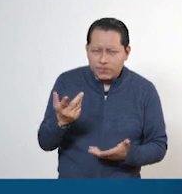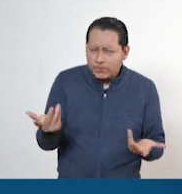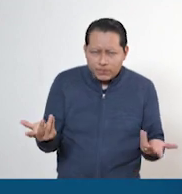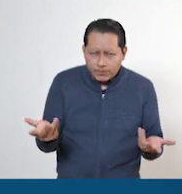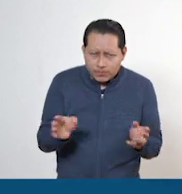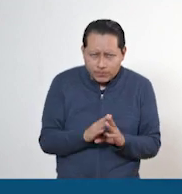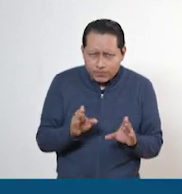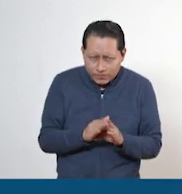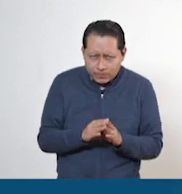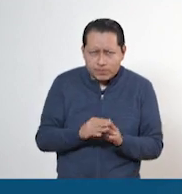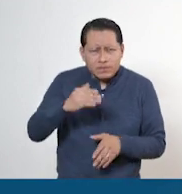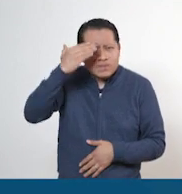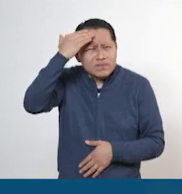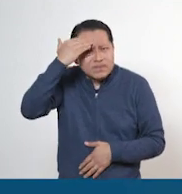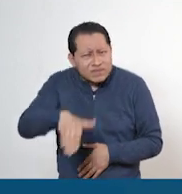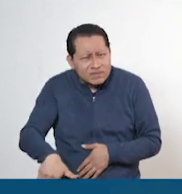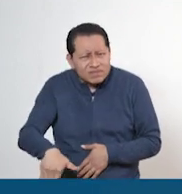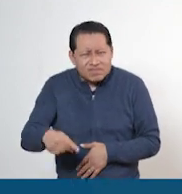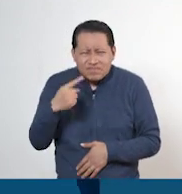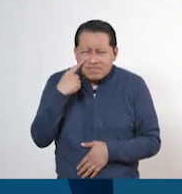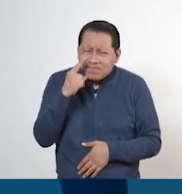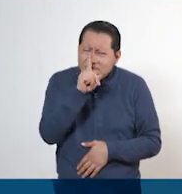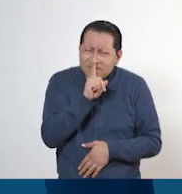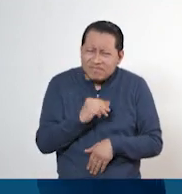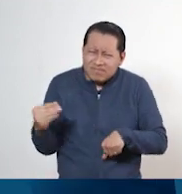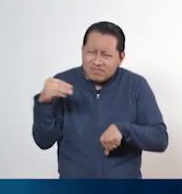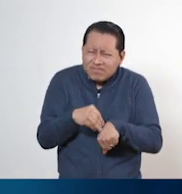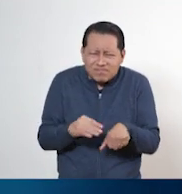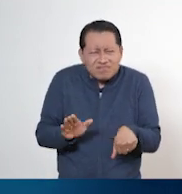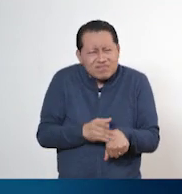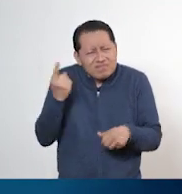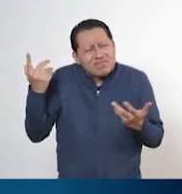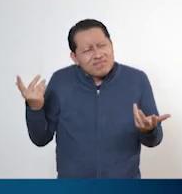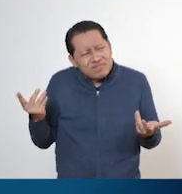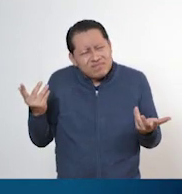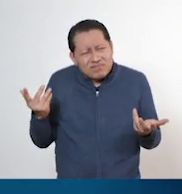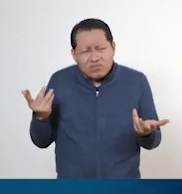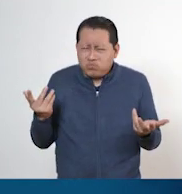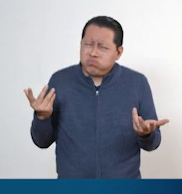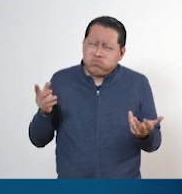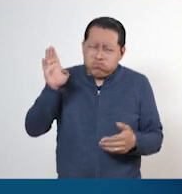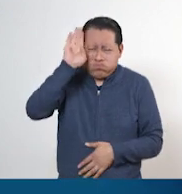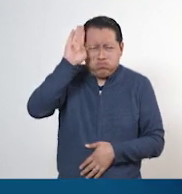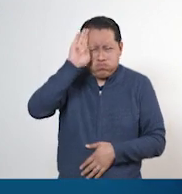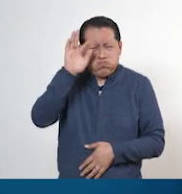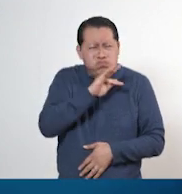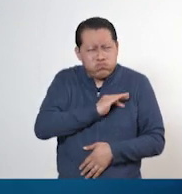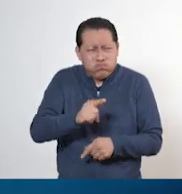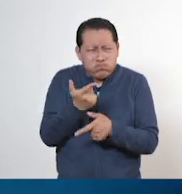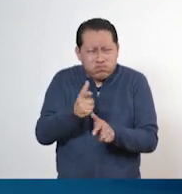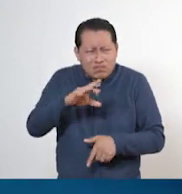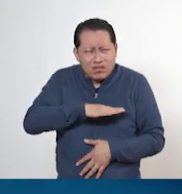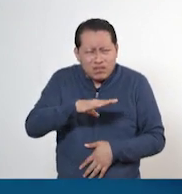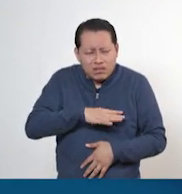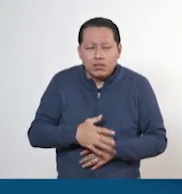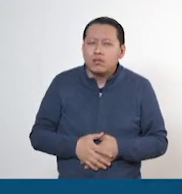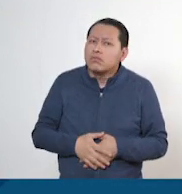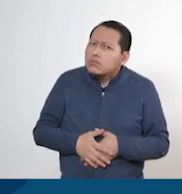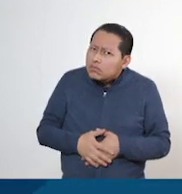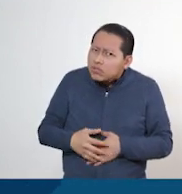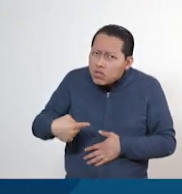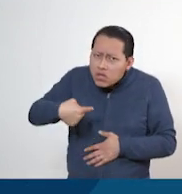ese semejante mentirota? Tienes, pero, muchísimas libertades.